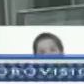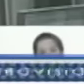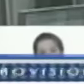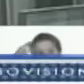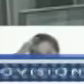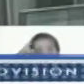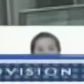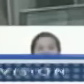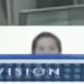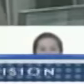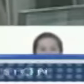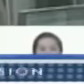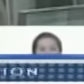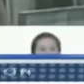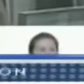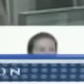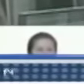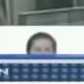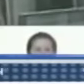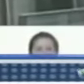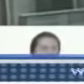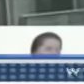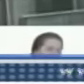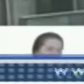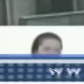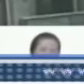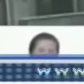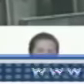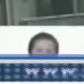histórico, específicamente 18 calles